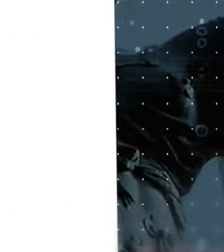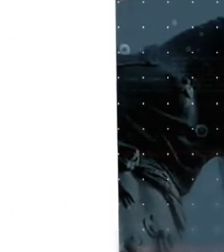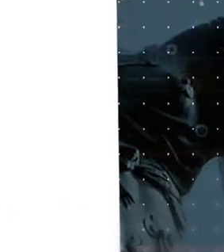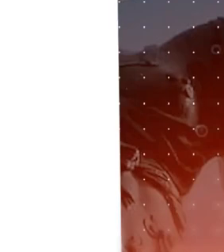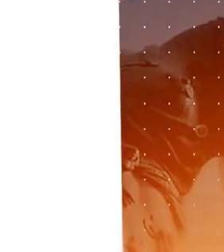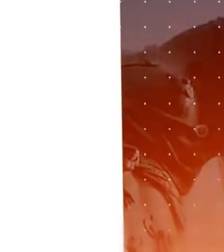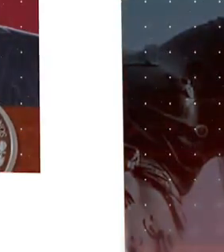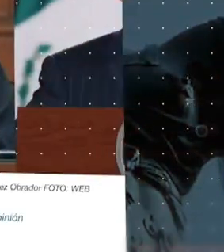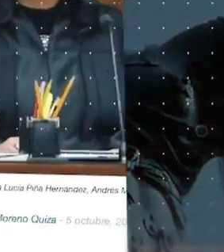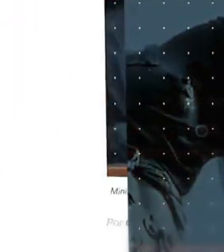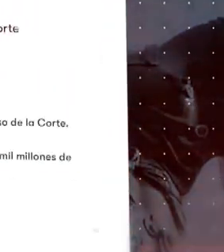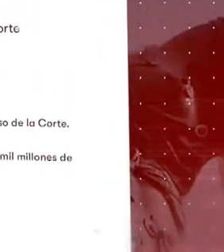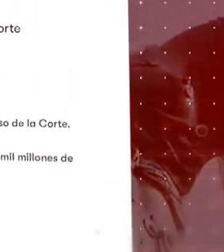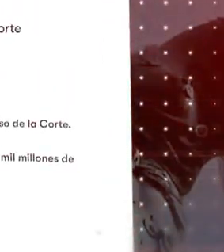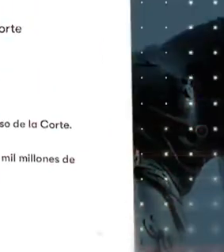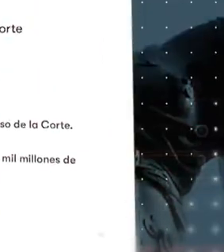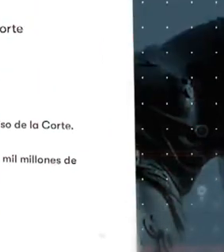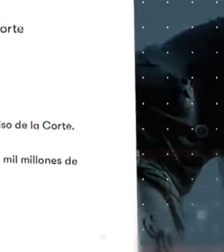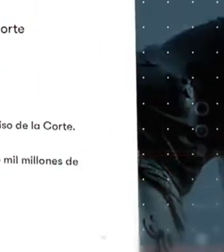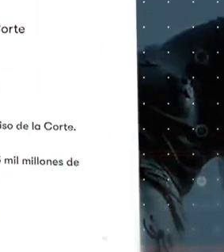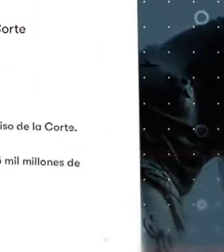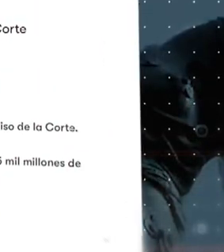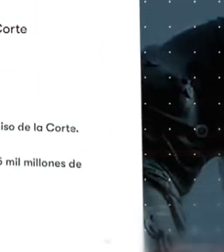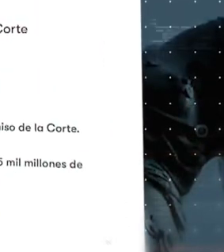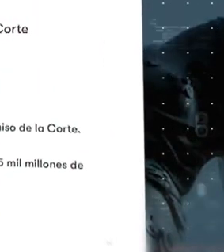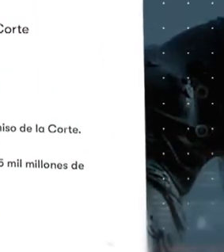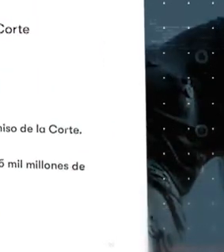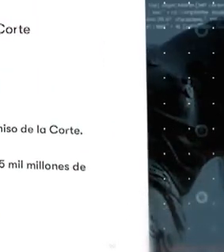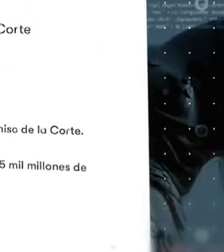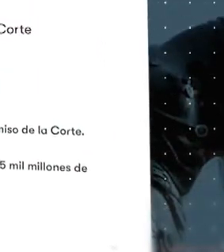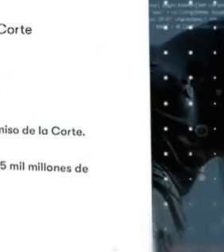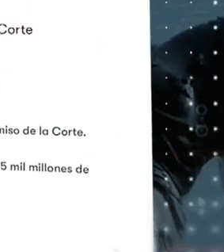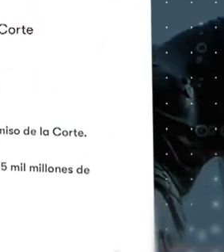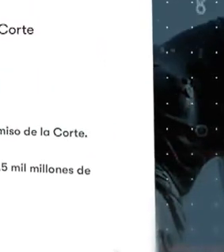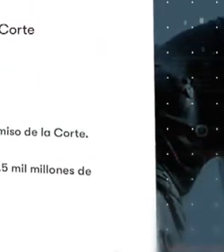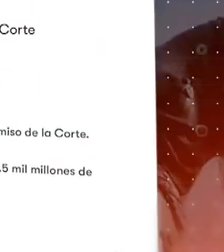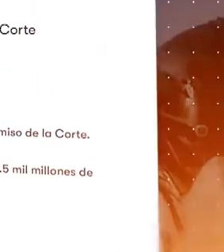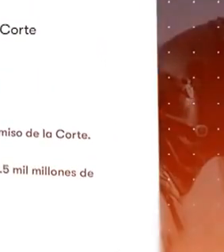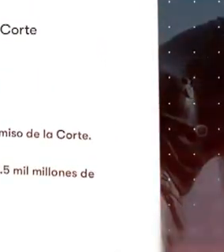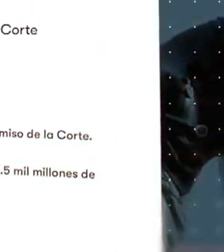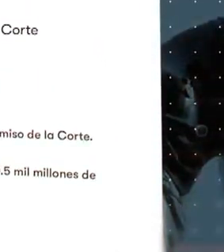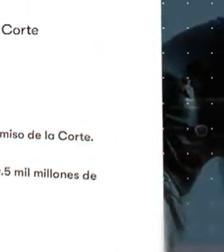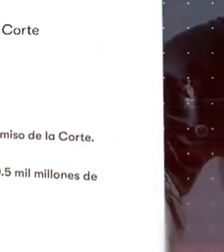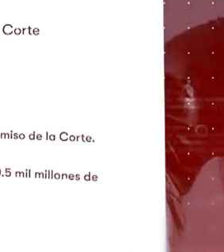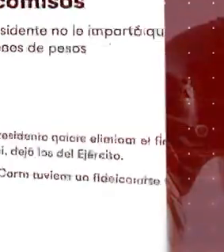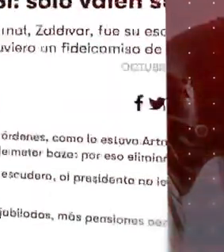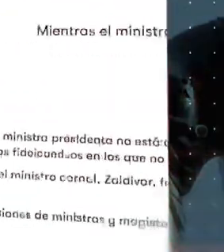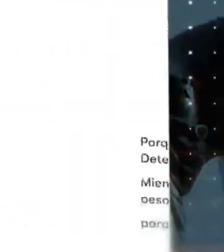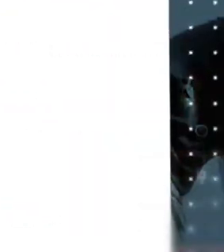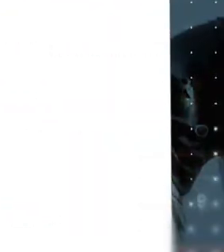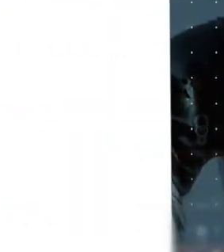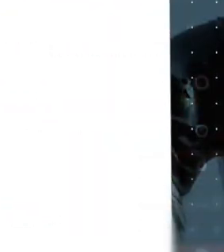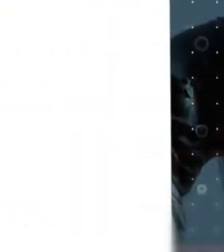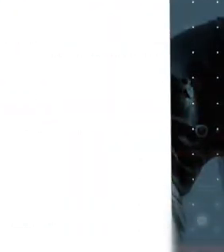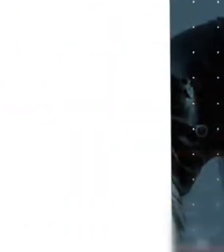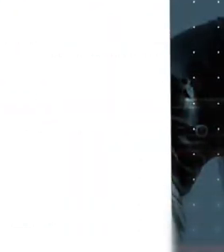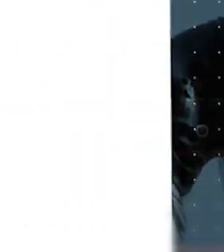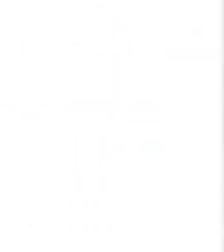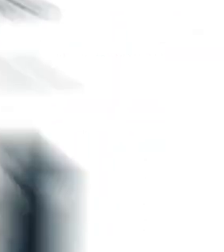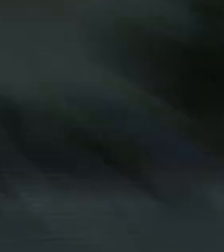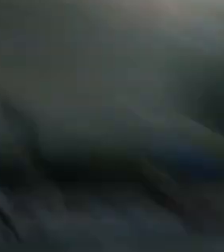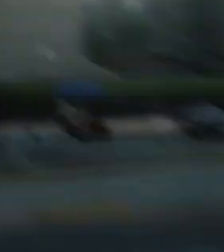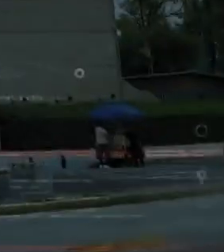transparencia, según la iniciativa, se desconoce el manejo de los contratos, administración, rendimientos y destino de los